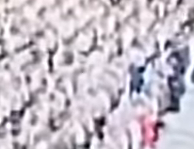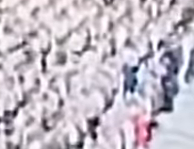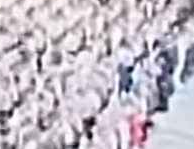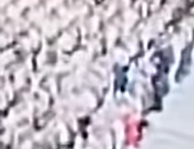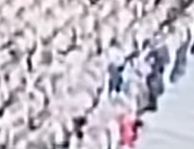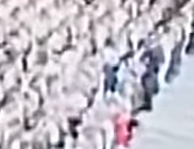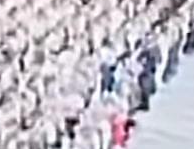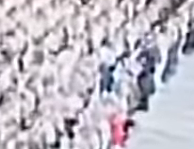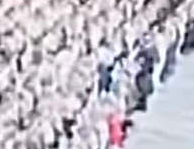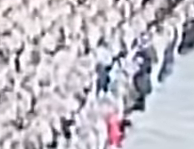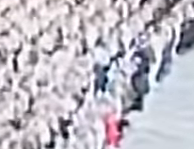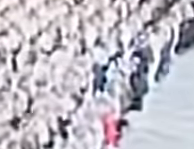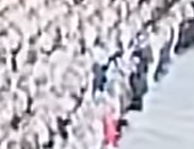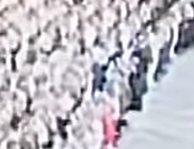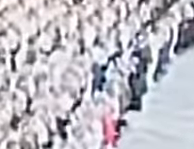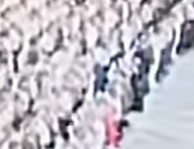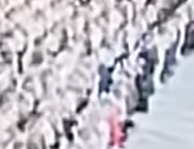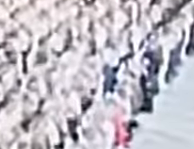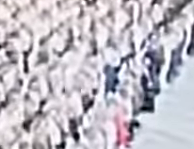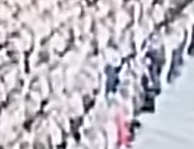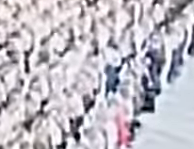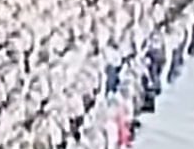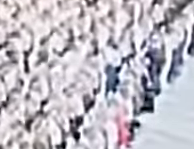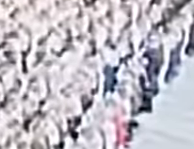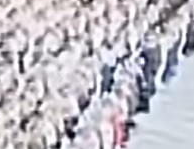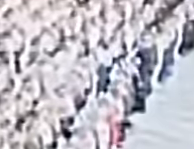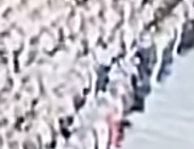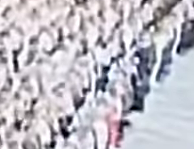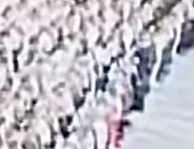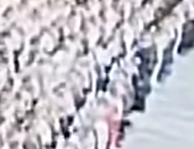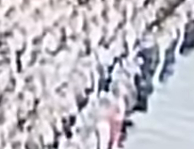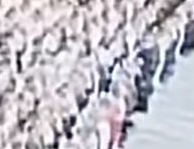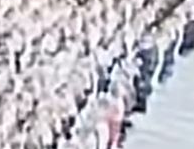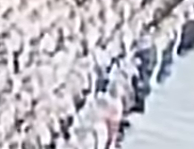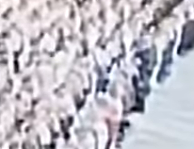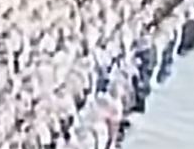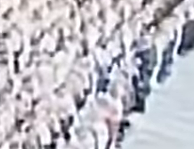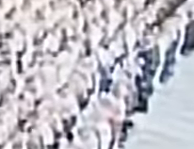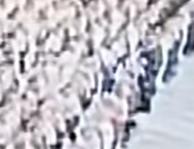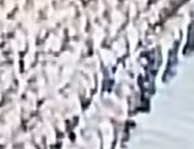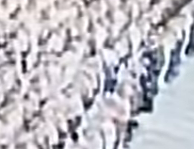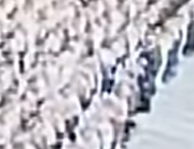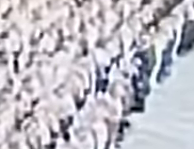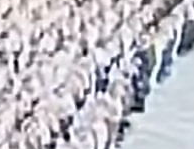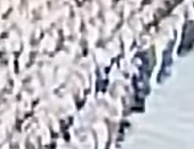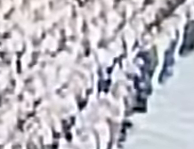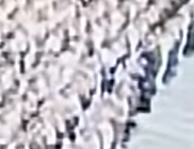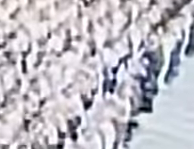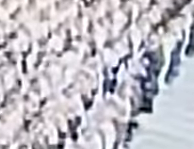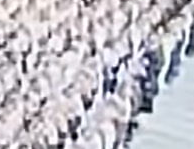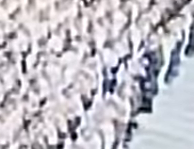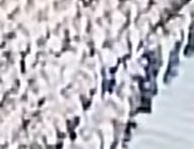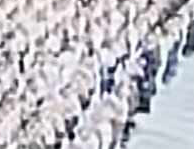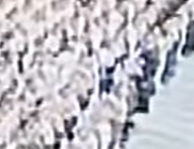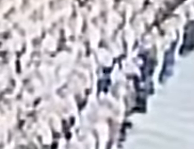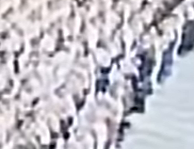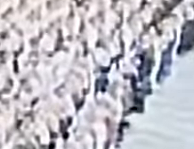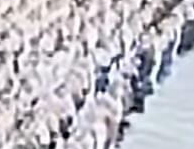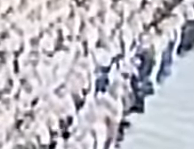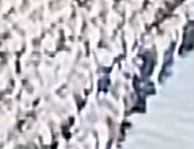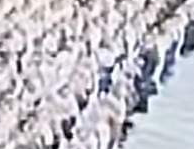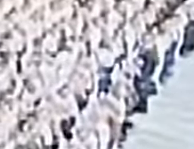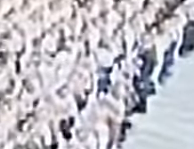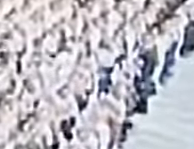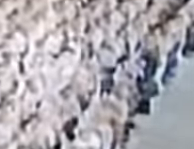la voz inmortal del Comandante Supremo Hugo Chávez. Se invita al público asistente a entonar las gloriosas notas de nuestro himno